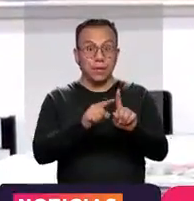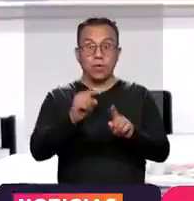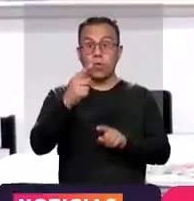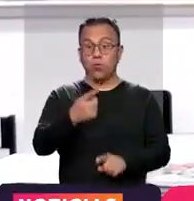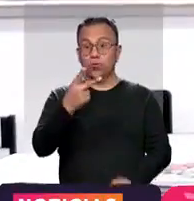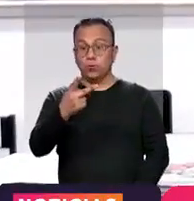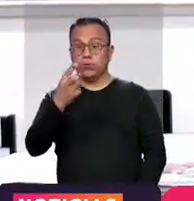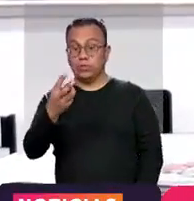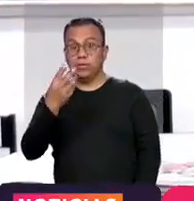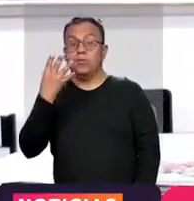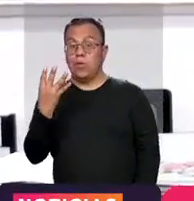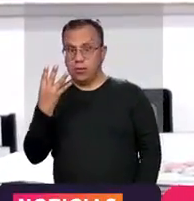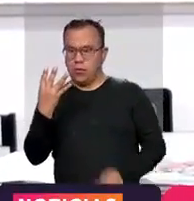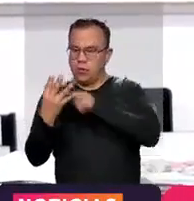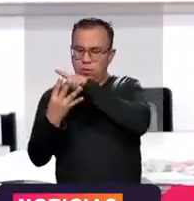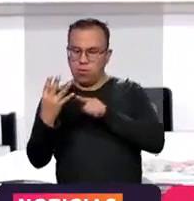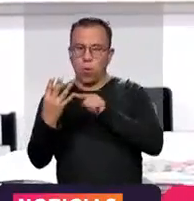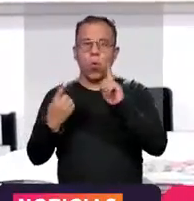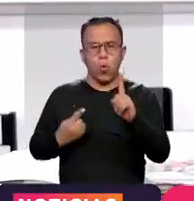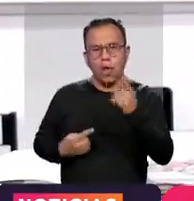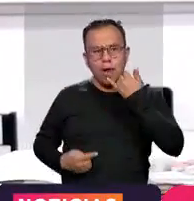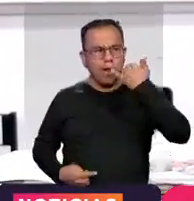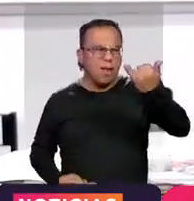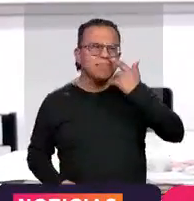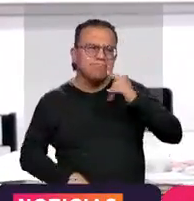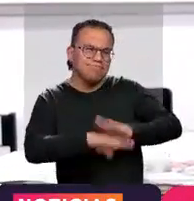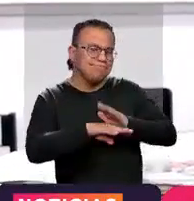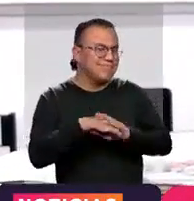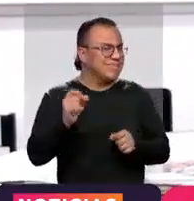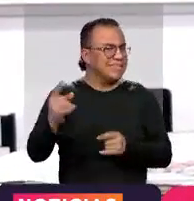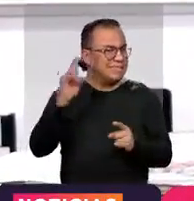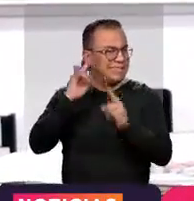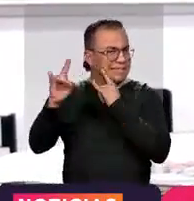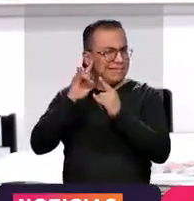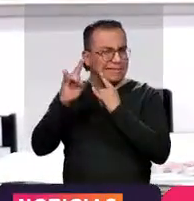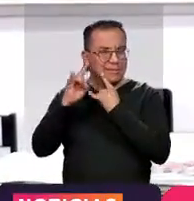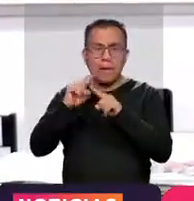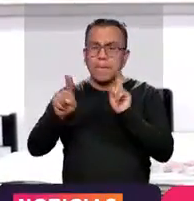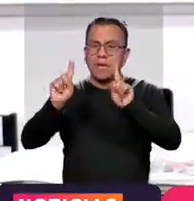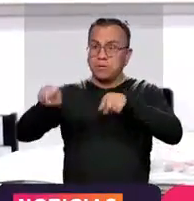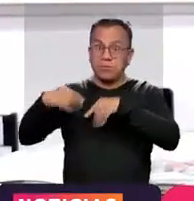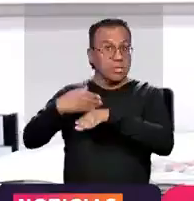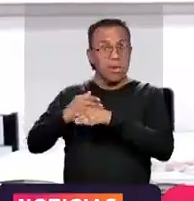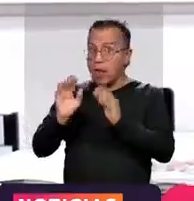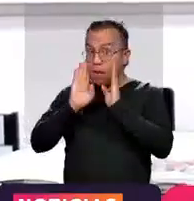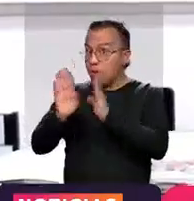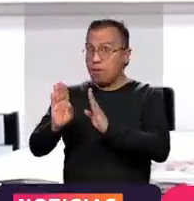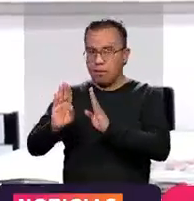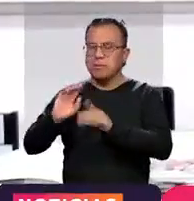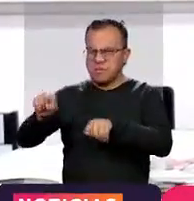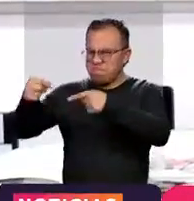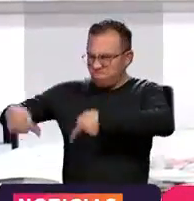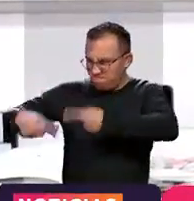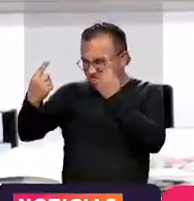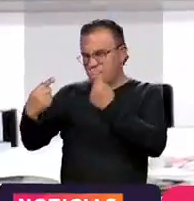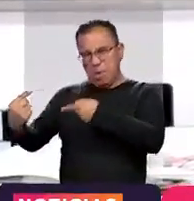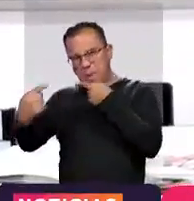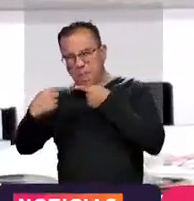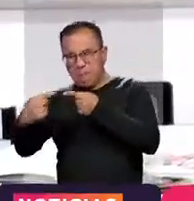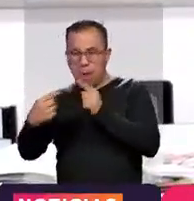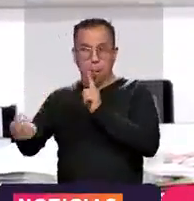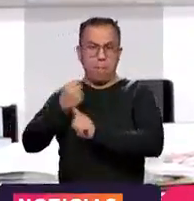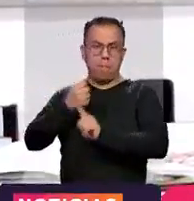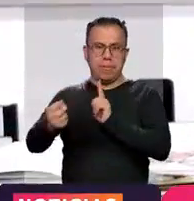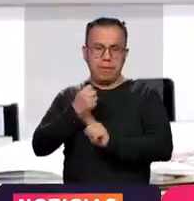llamadas que hacen los cubanos a la policía es por ruido, que de no ser atendida termina normalmente en una riña, en una lesión personal o en